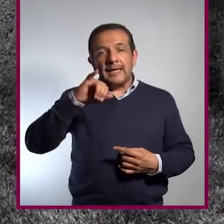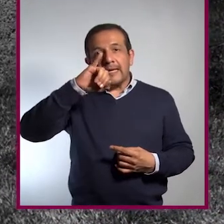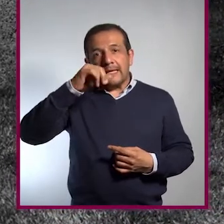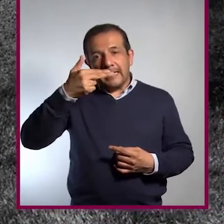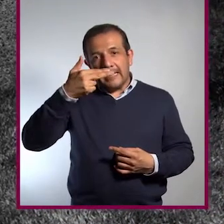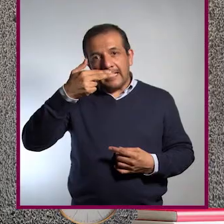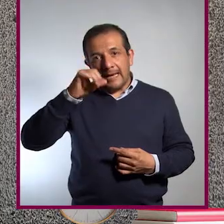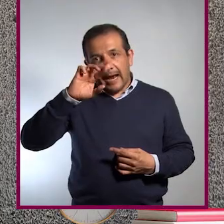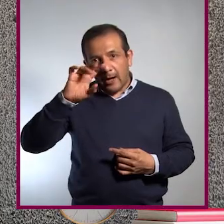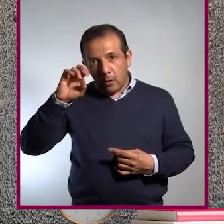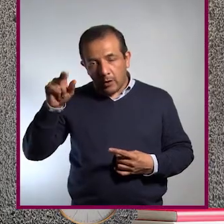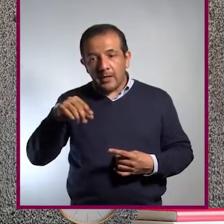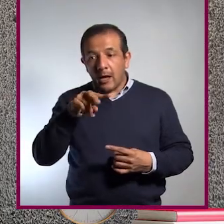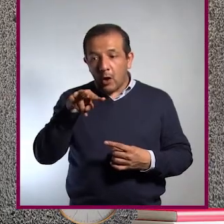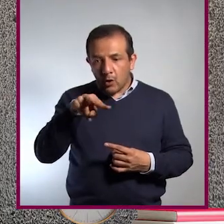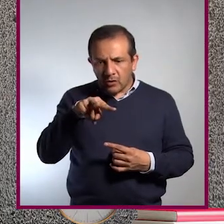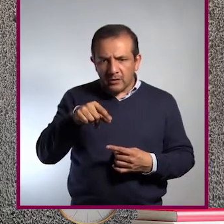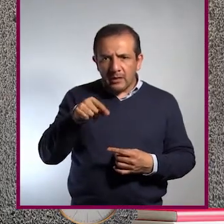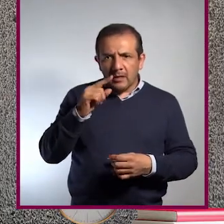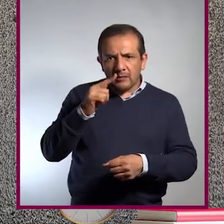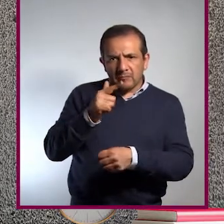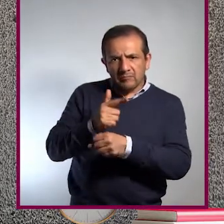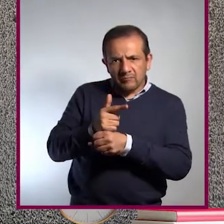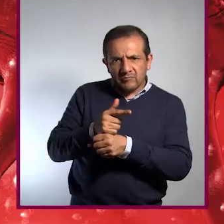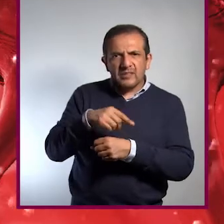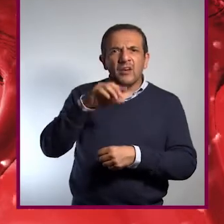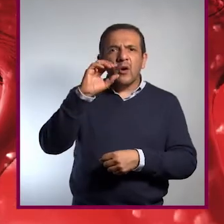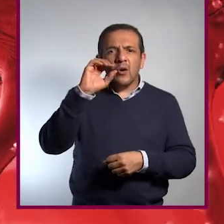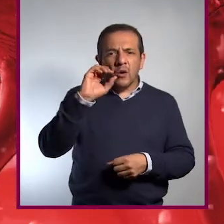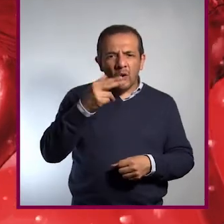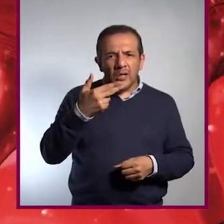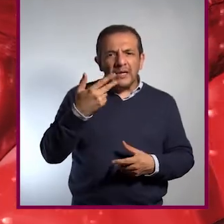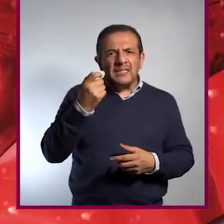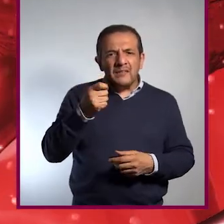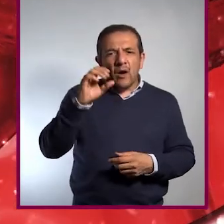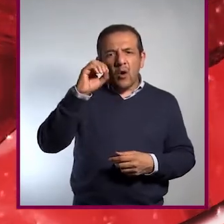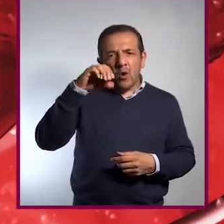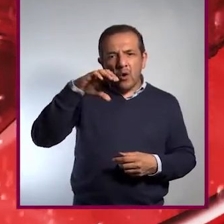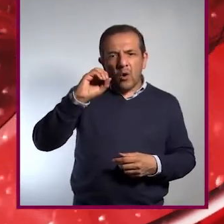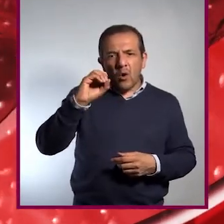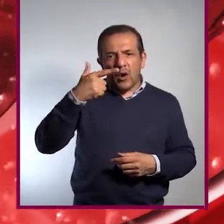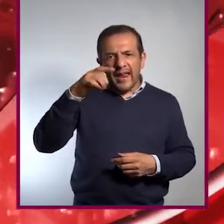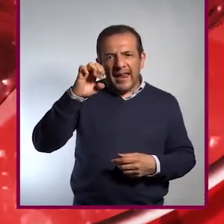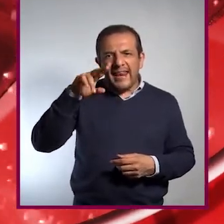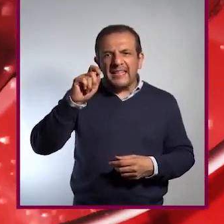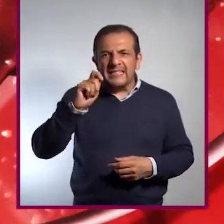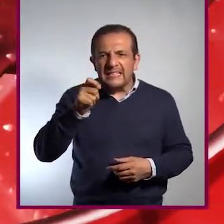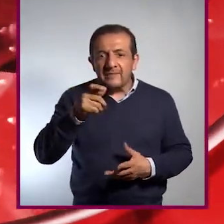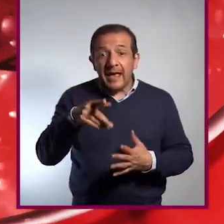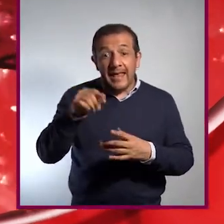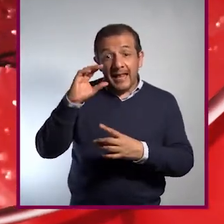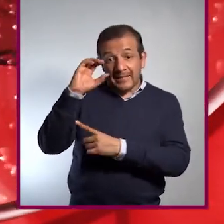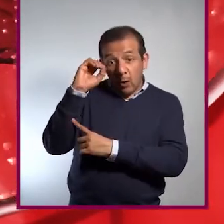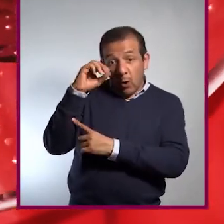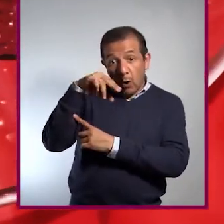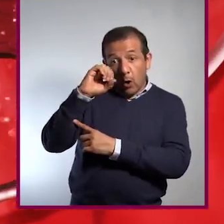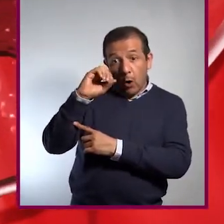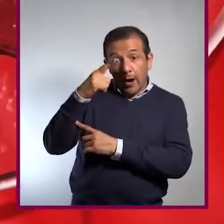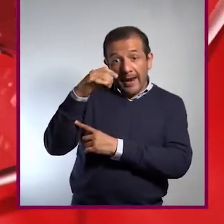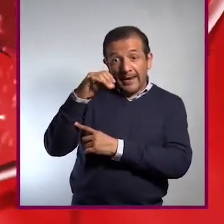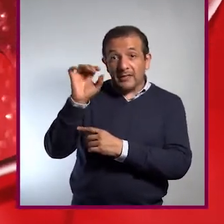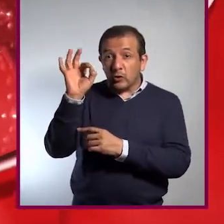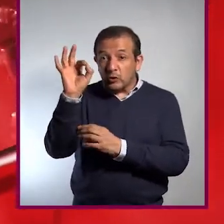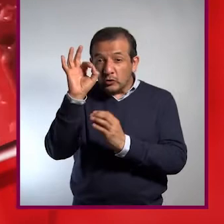Bermus descubrieron el primer oncogen. Los oncogenes son los genes responsables de